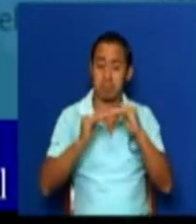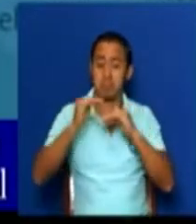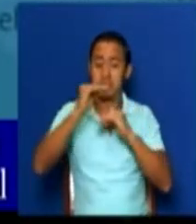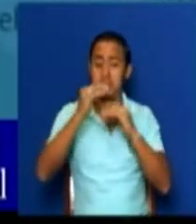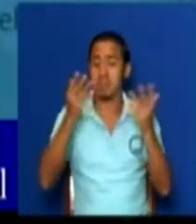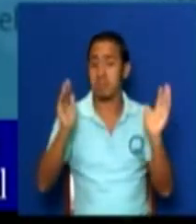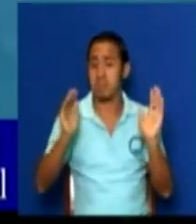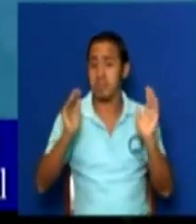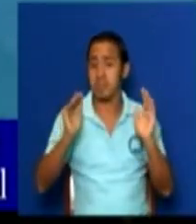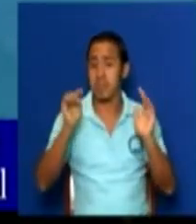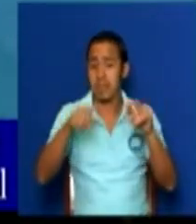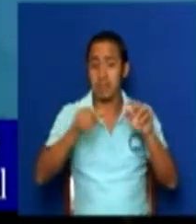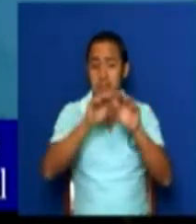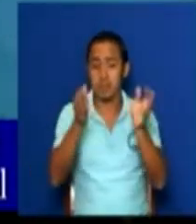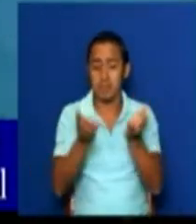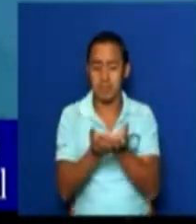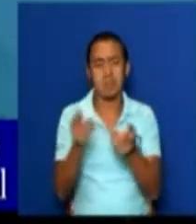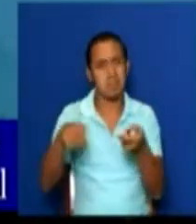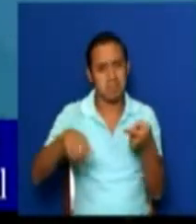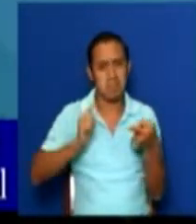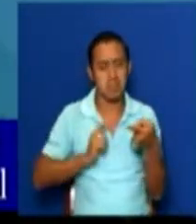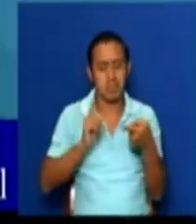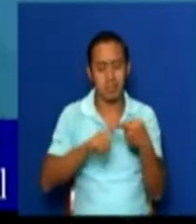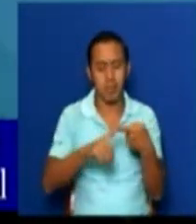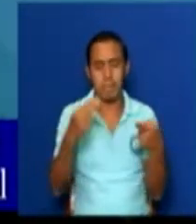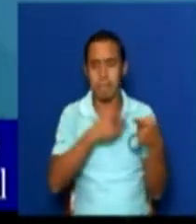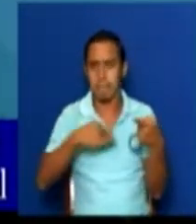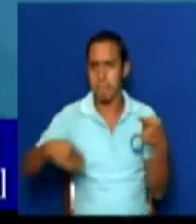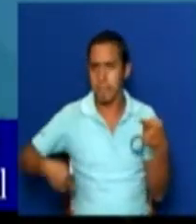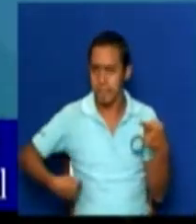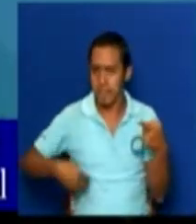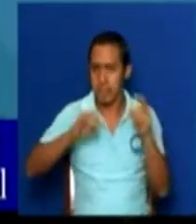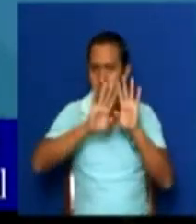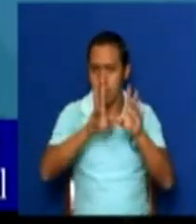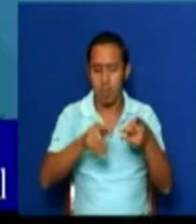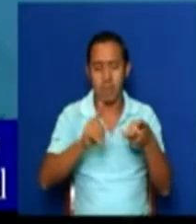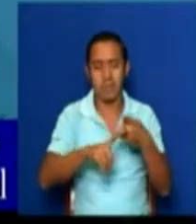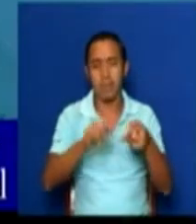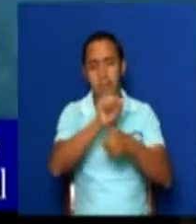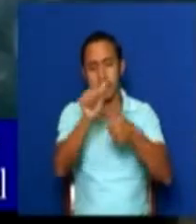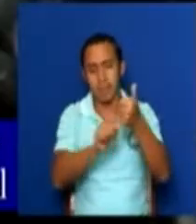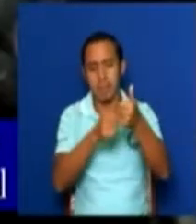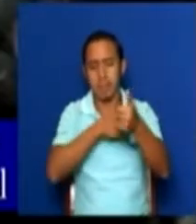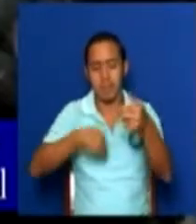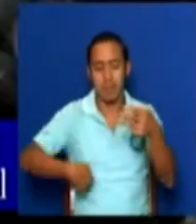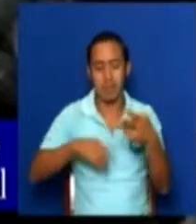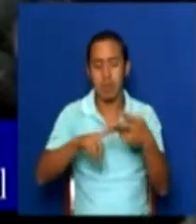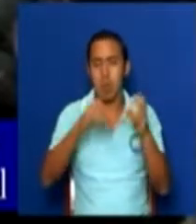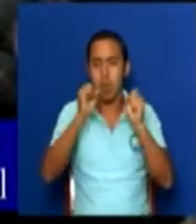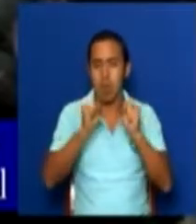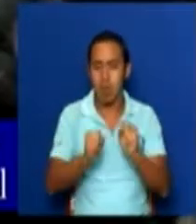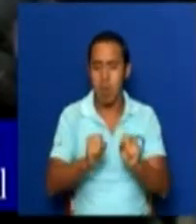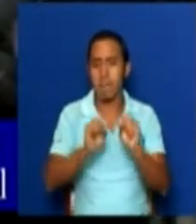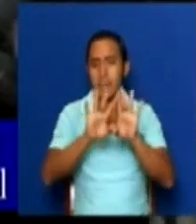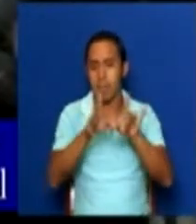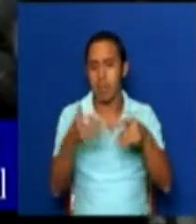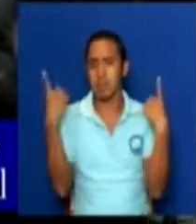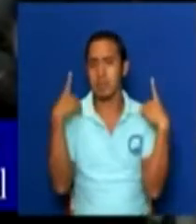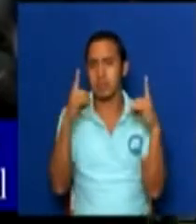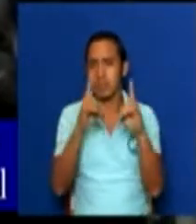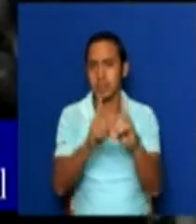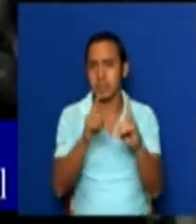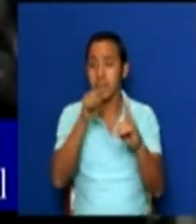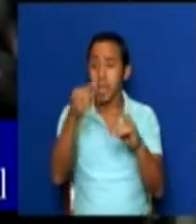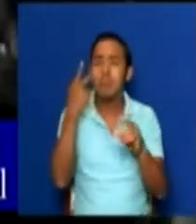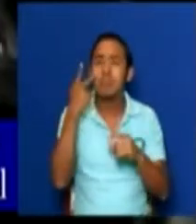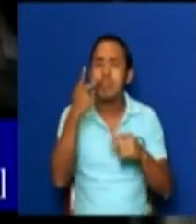Nosotros tenemos ministras, tenemos viceministras, tenemos directoras, directores, y ustedes vieron en el video de la